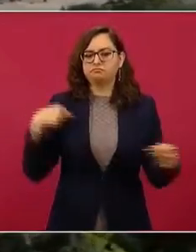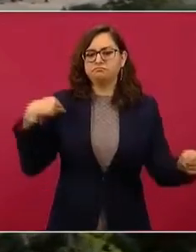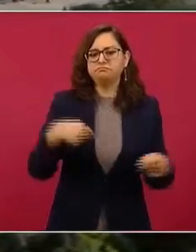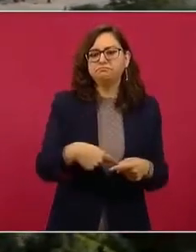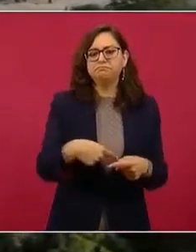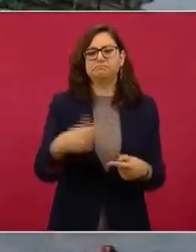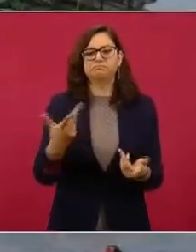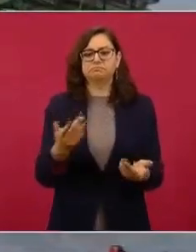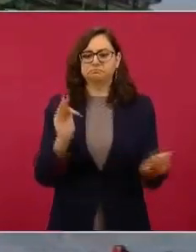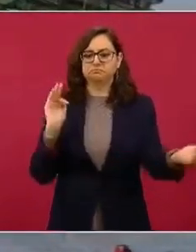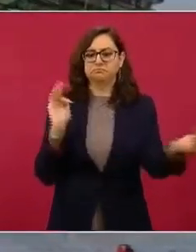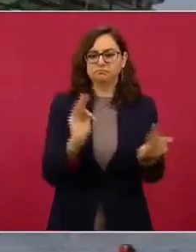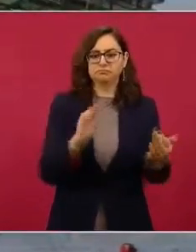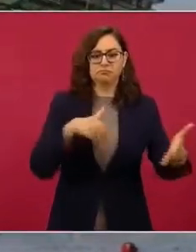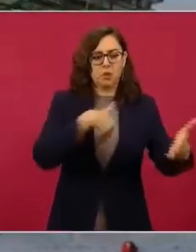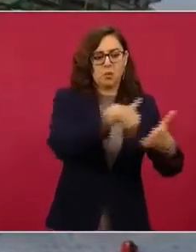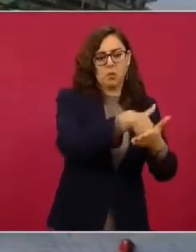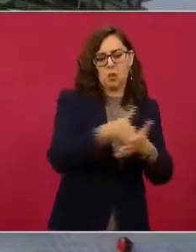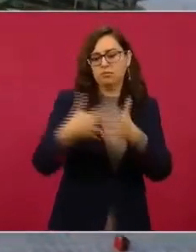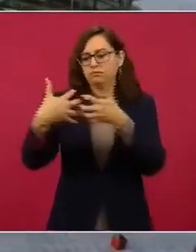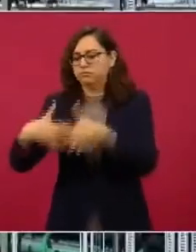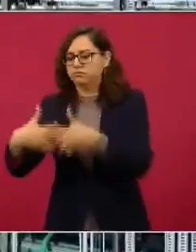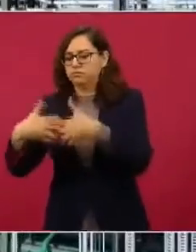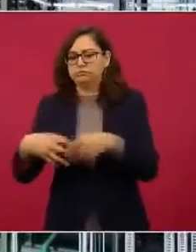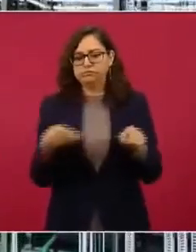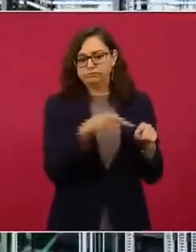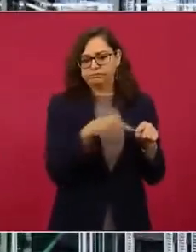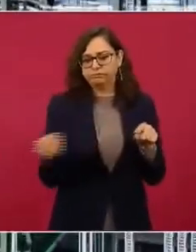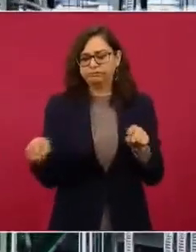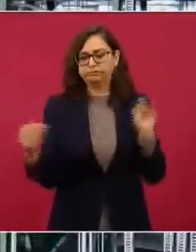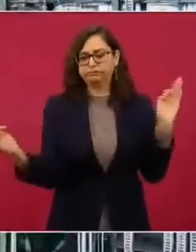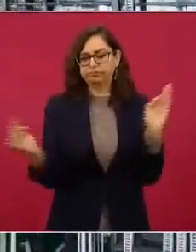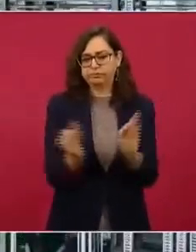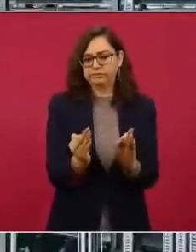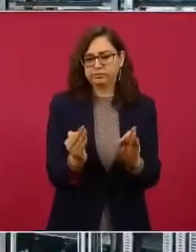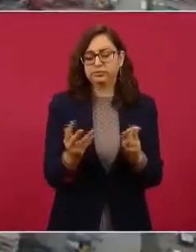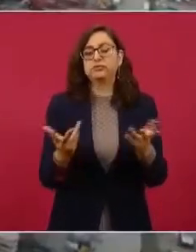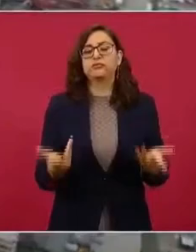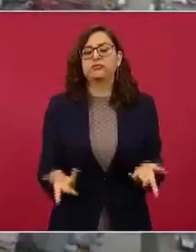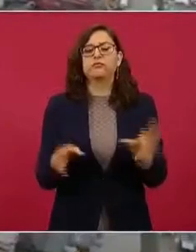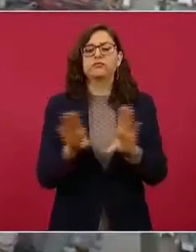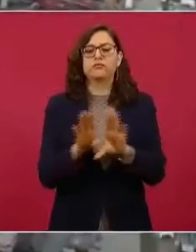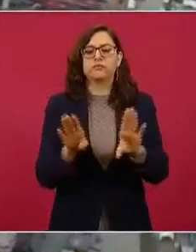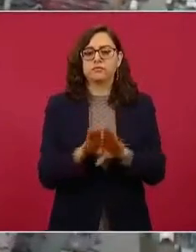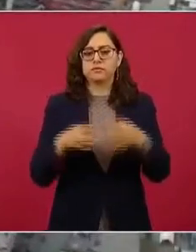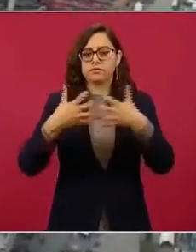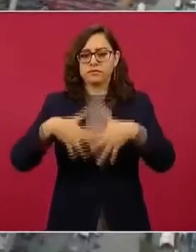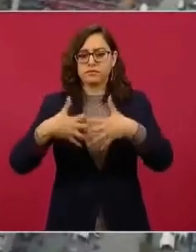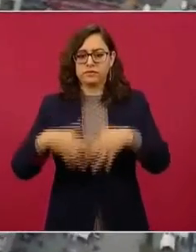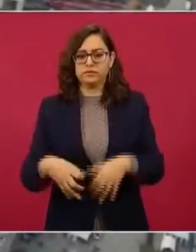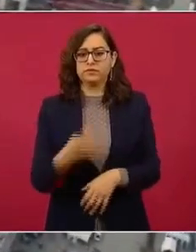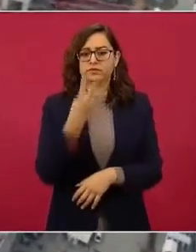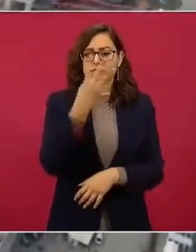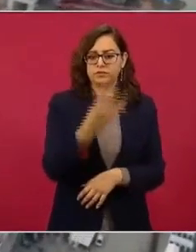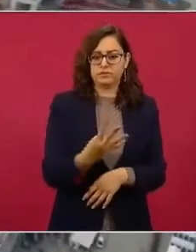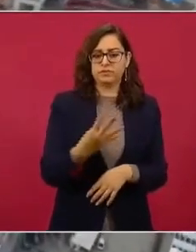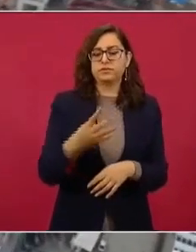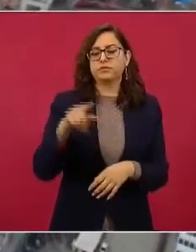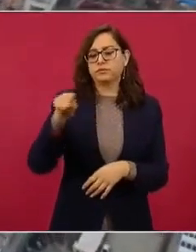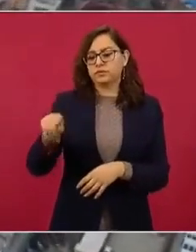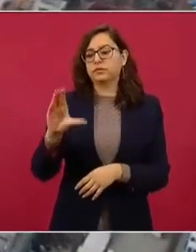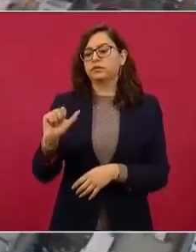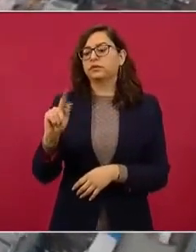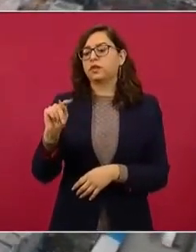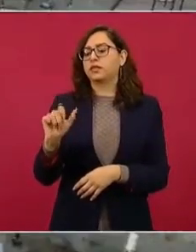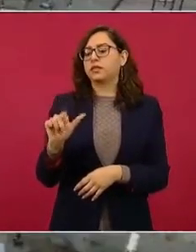gracias a la distancia entre el puerto y la refinería. La distribución de los módulos se realizará de la siguiente manera: 4 módulos se trasladarán a la planta catalítica